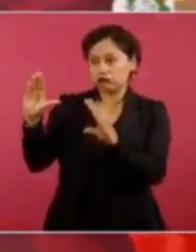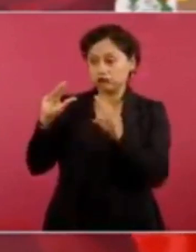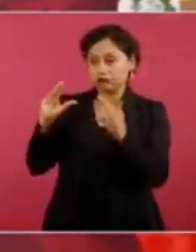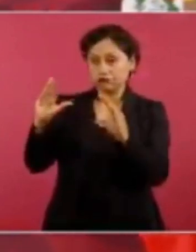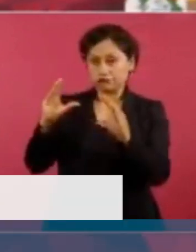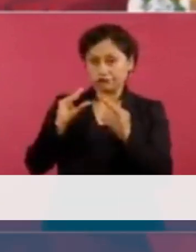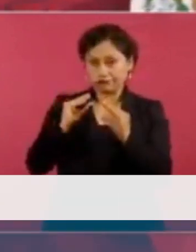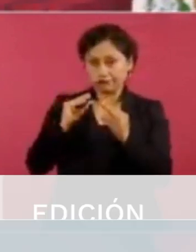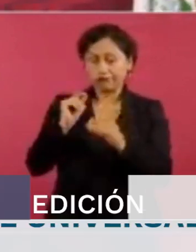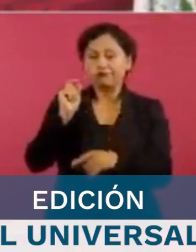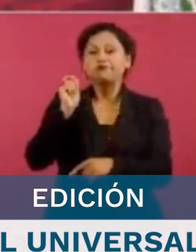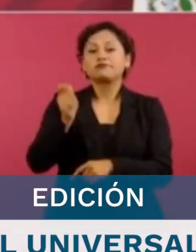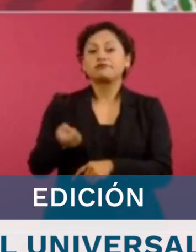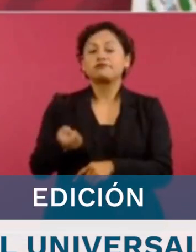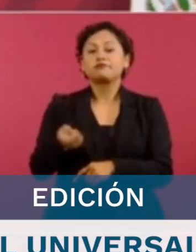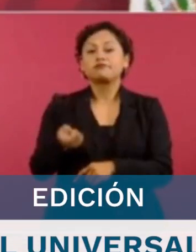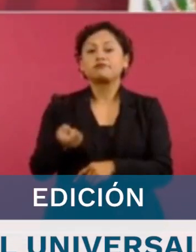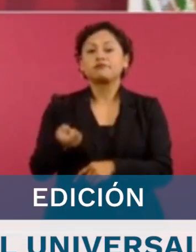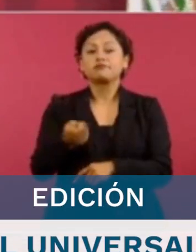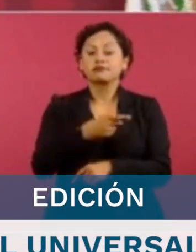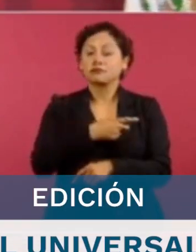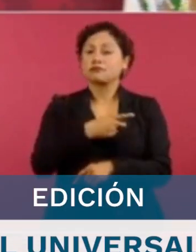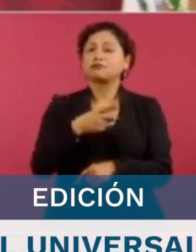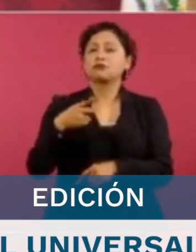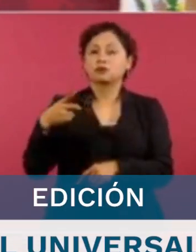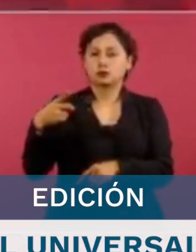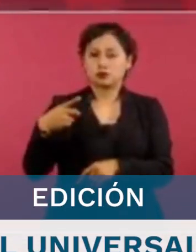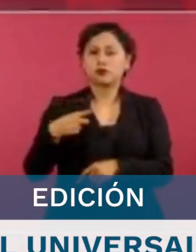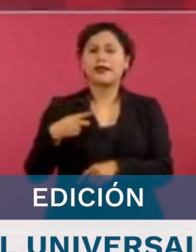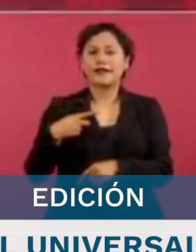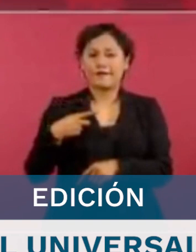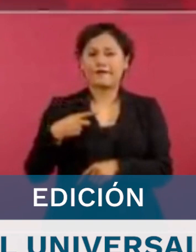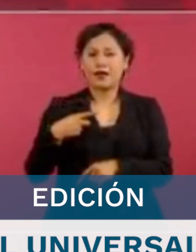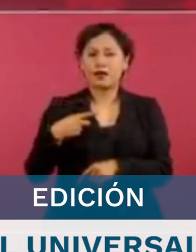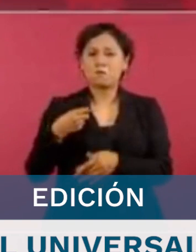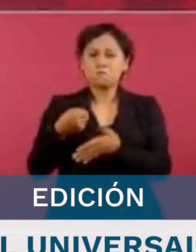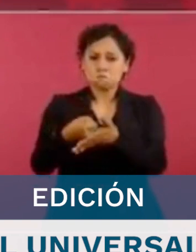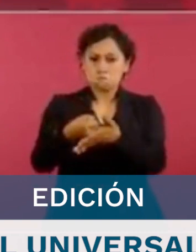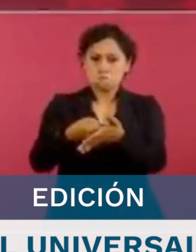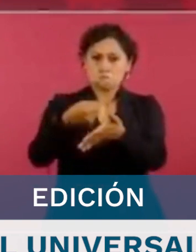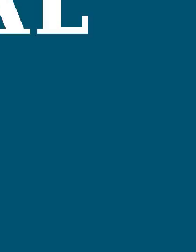a poner en práctica la resistencia civil pacífica